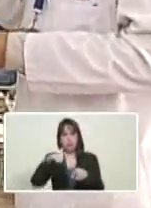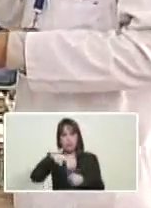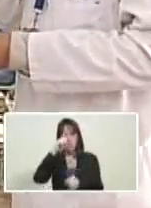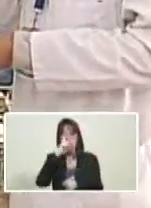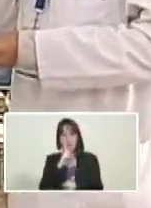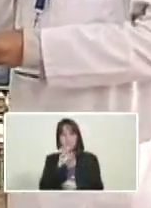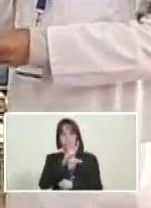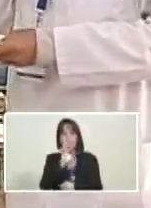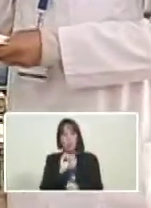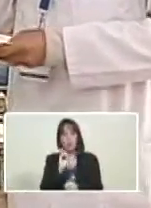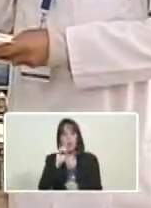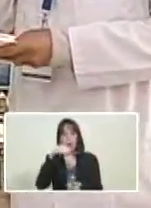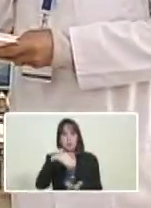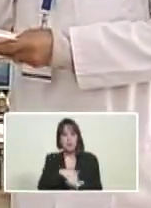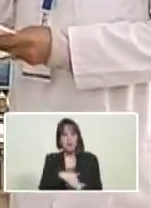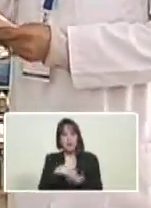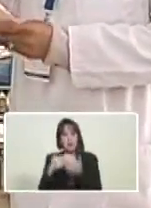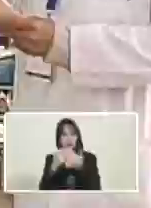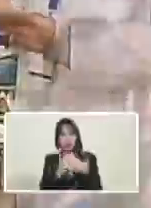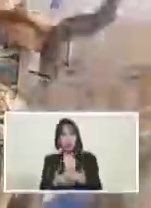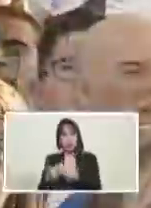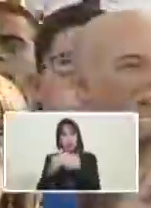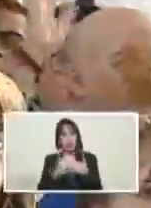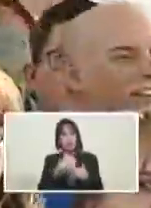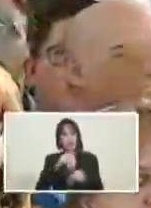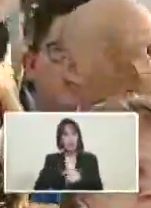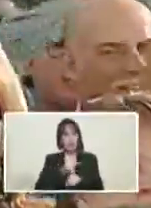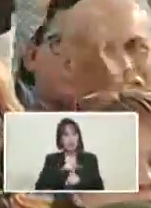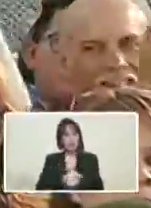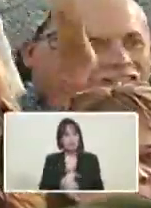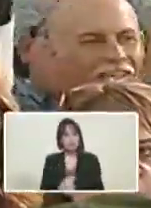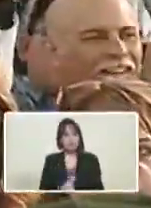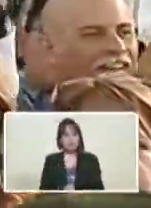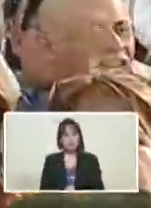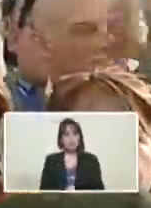los 50.000 estudiantes de medicina.